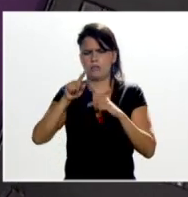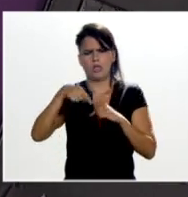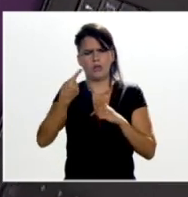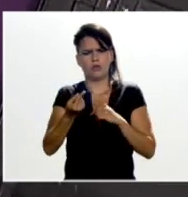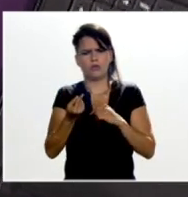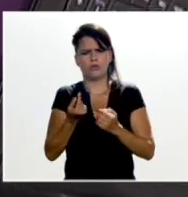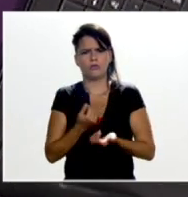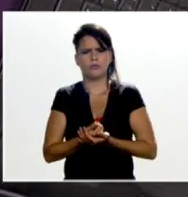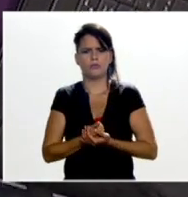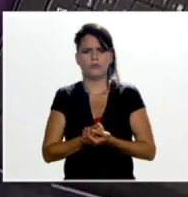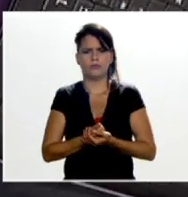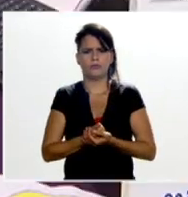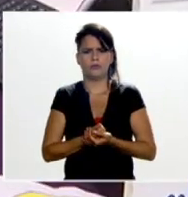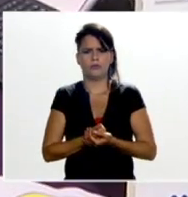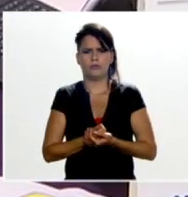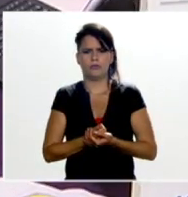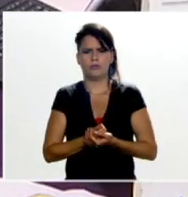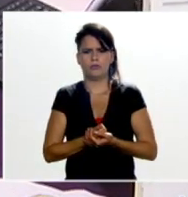otro?